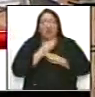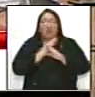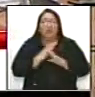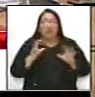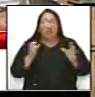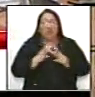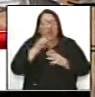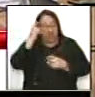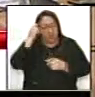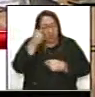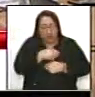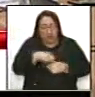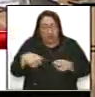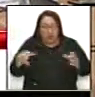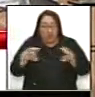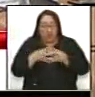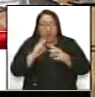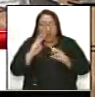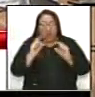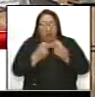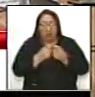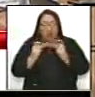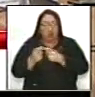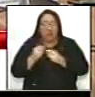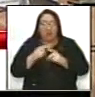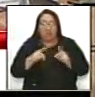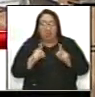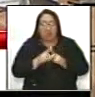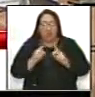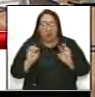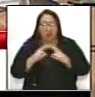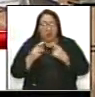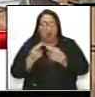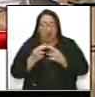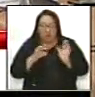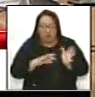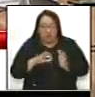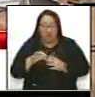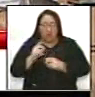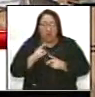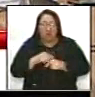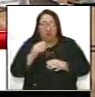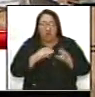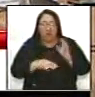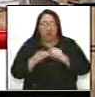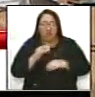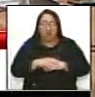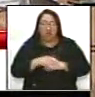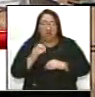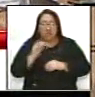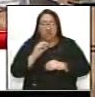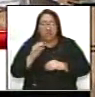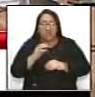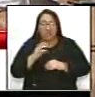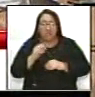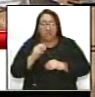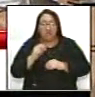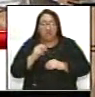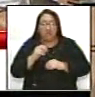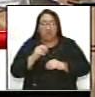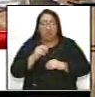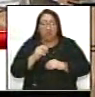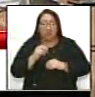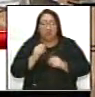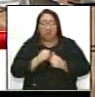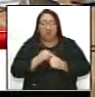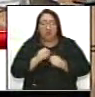inteligencia. Asimismo, también es preocupante el tema de los índices y cifras que arrojan trimestralmente